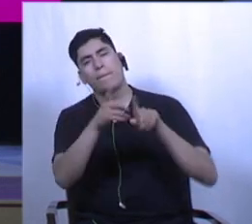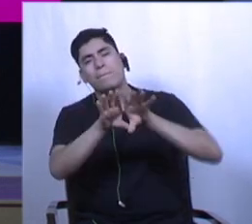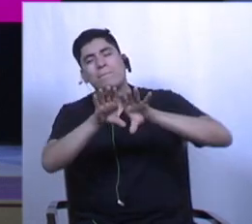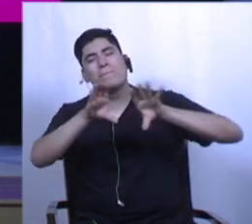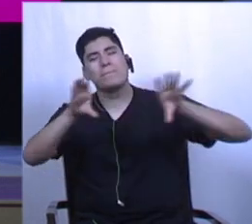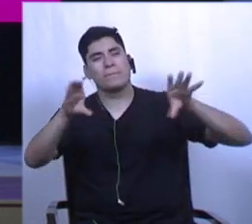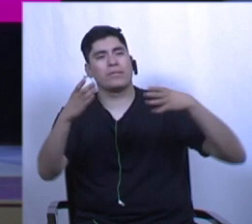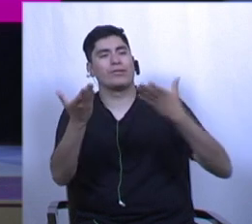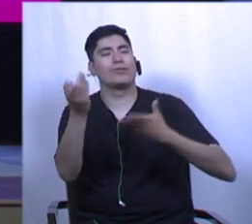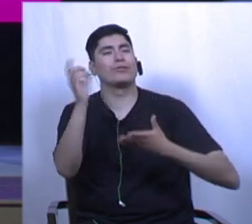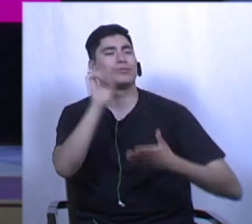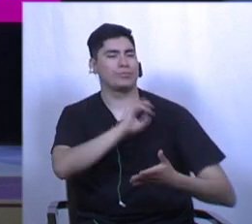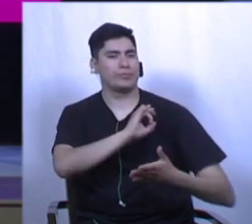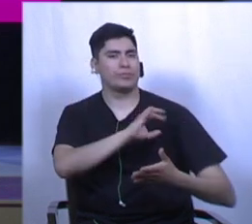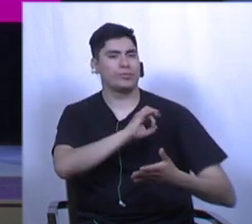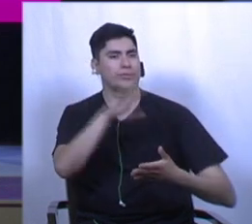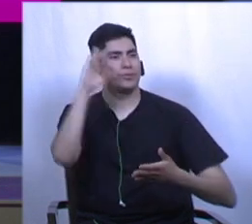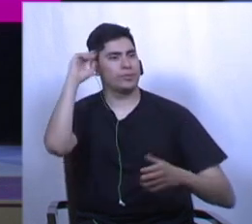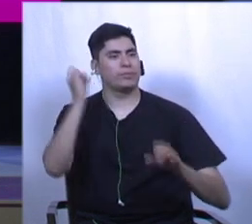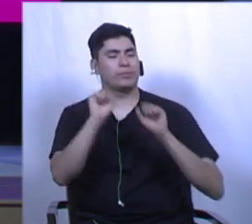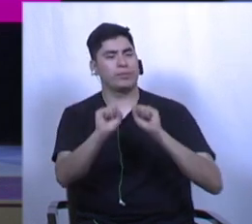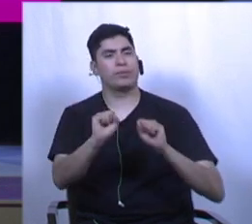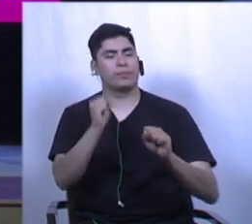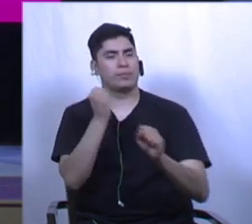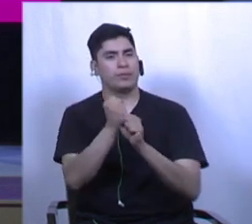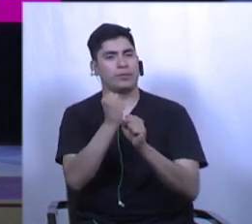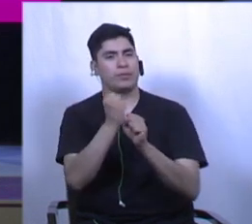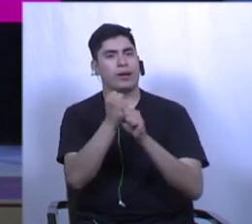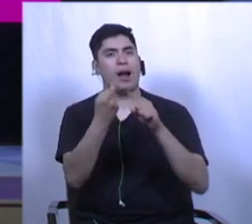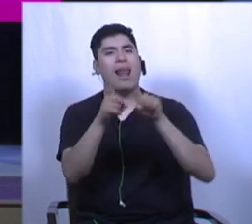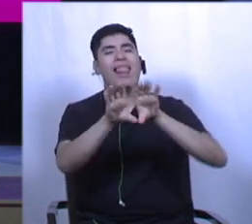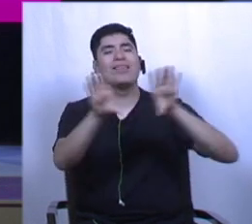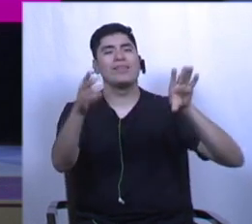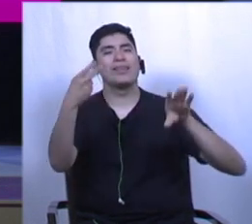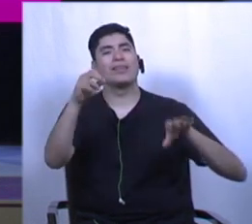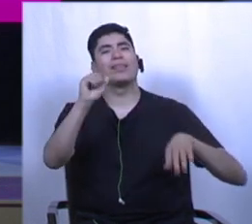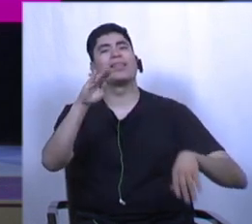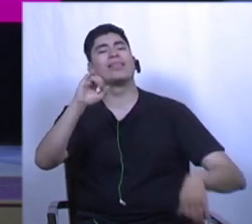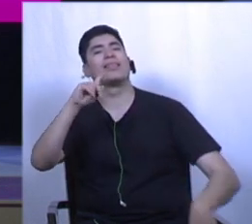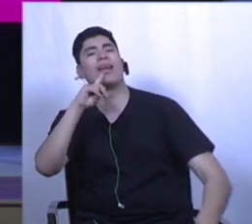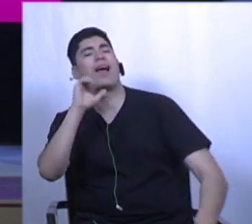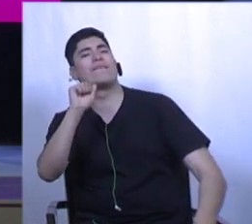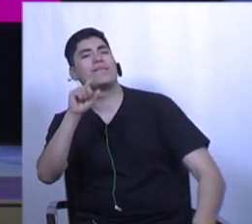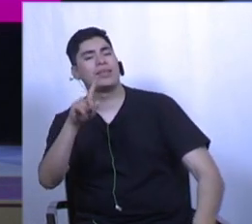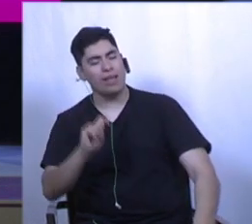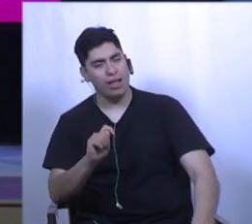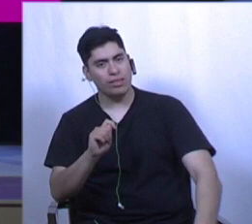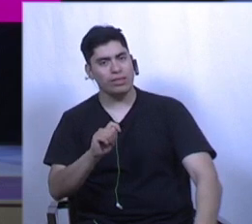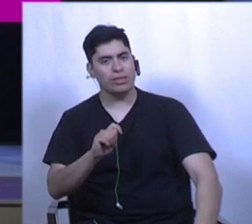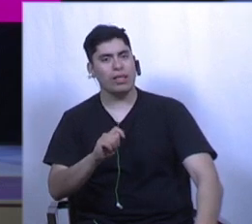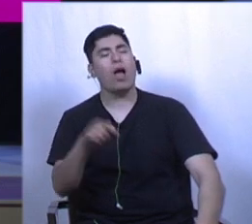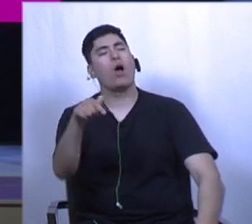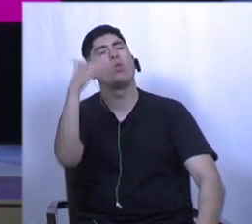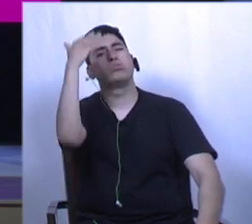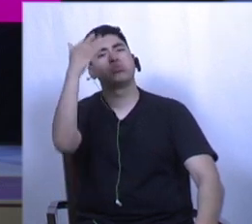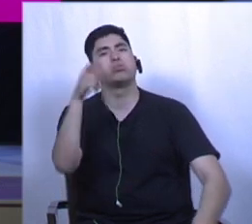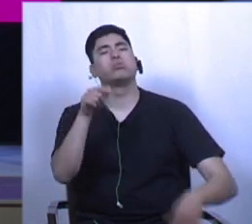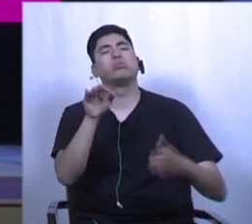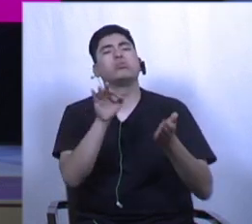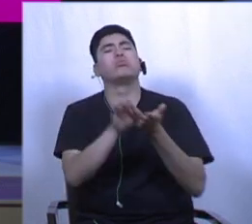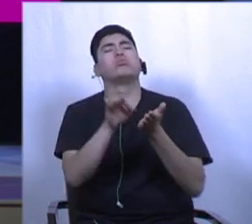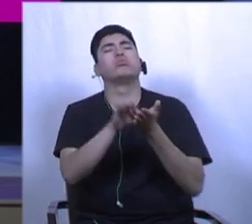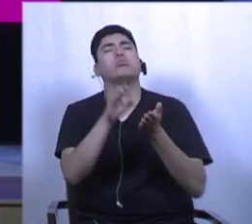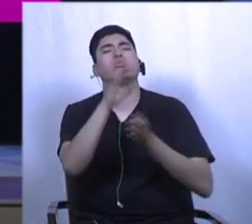para poder trabajar viendo en detalle las diferencias de hábitat. Actualmente tenemos un punto de muestreo que nos